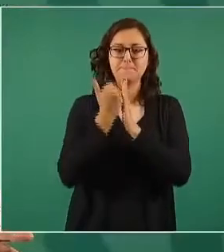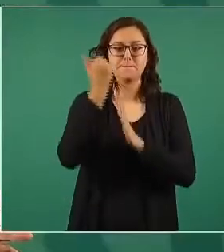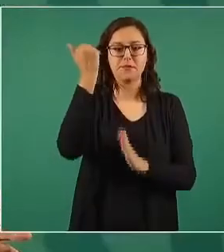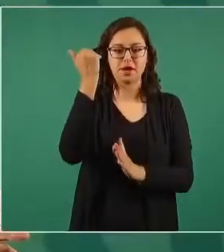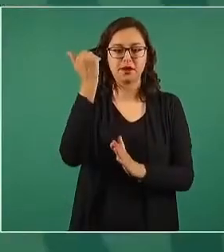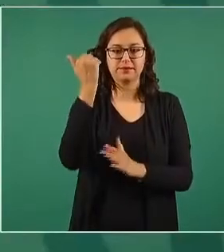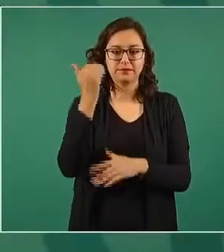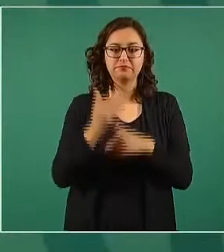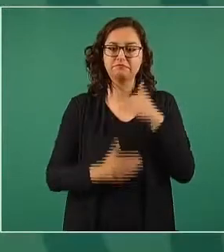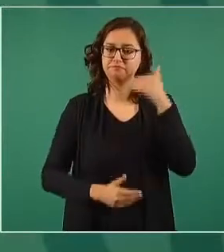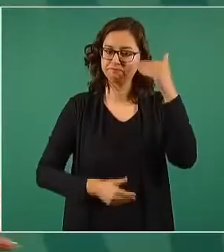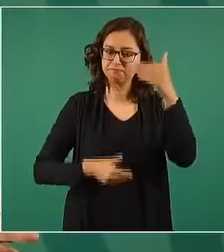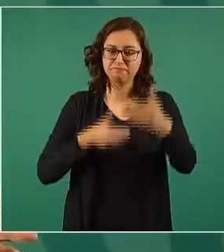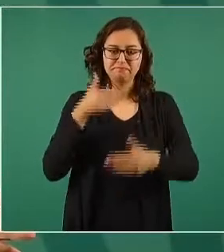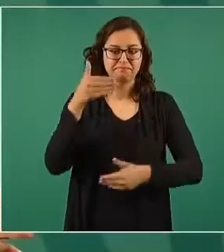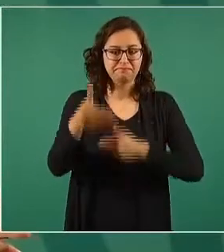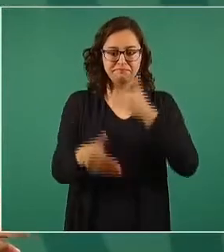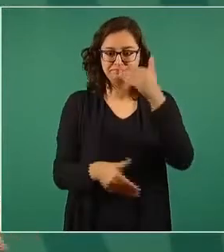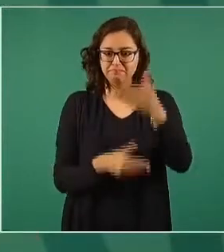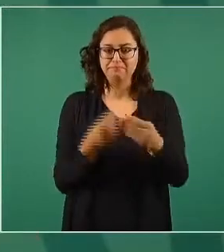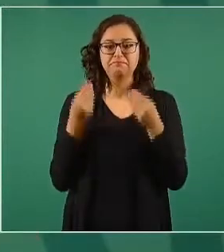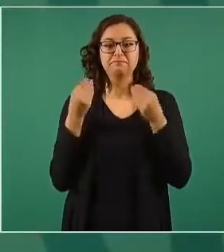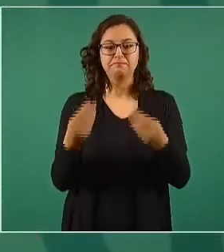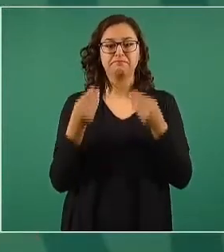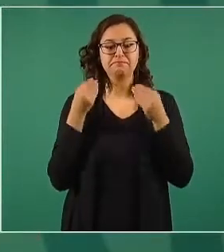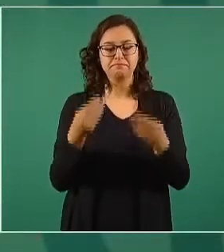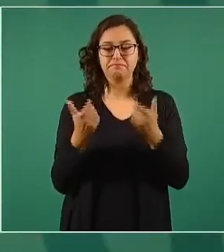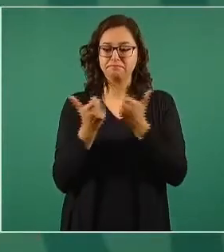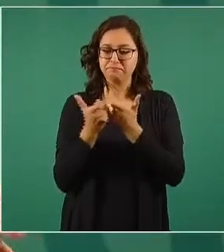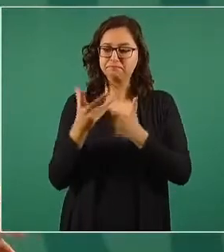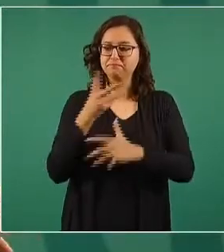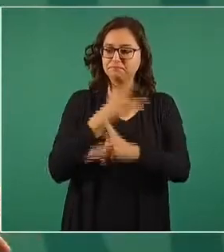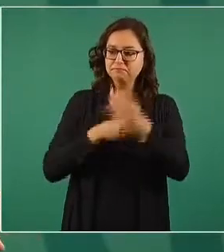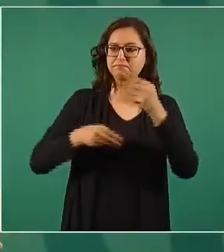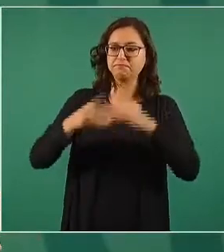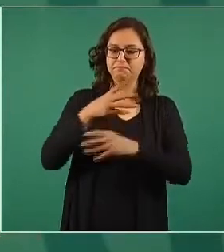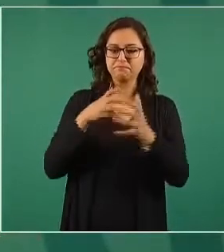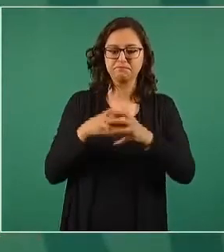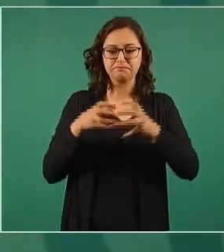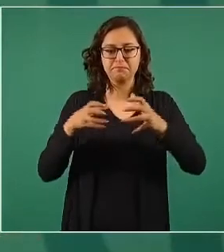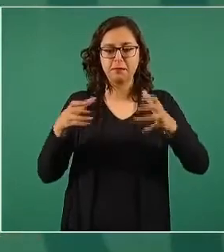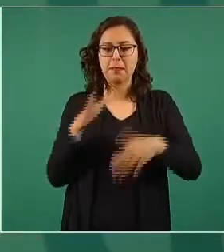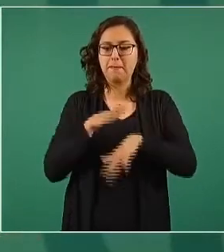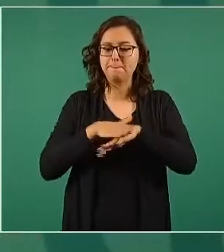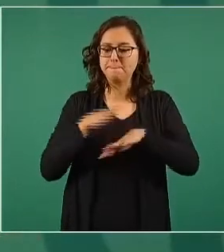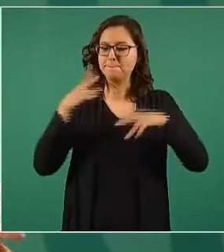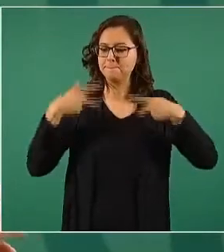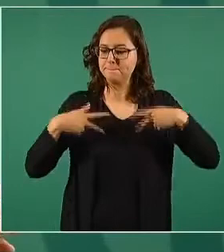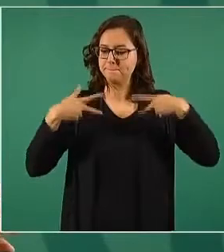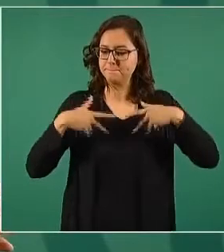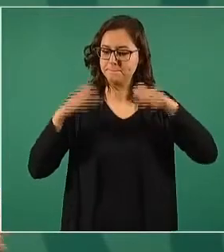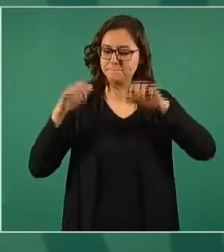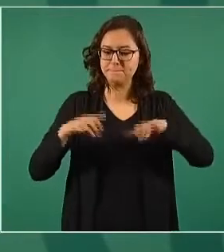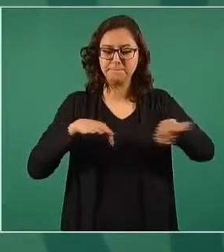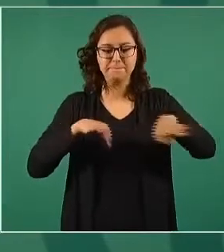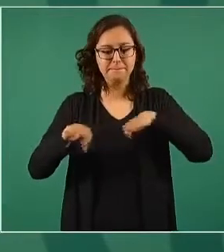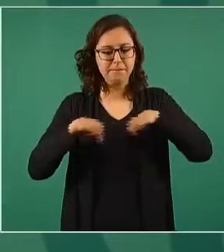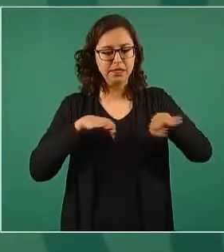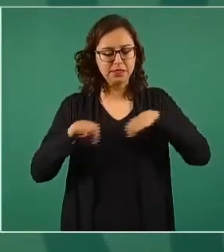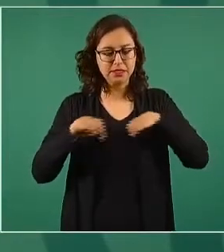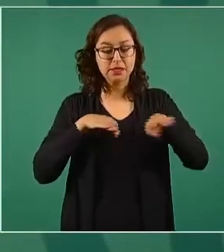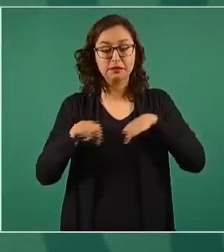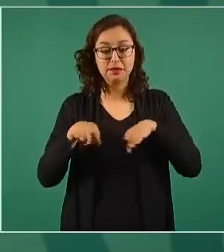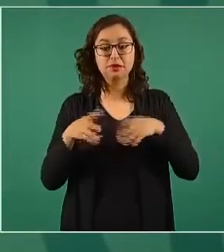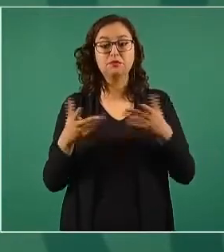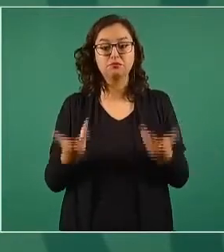Hemos avanzado mucho, está creciendo la economía, se están recuperando empleos, tenemos estabilidad